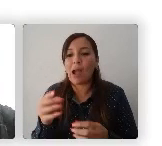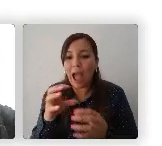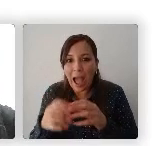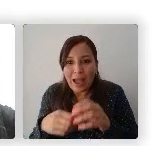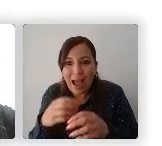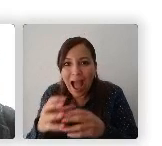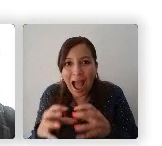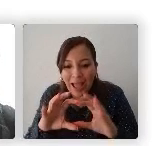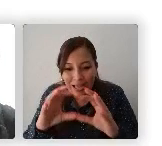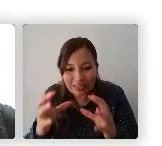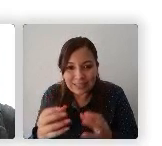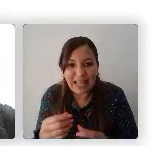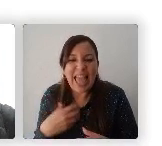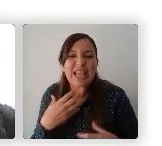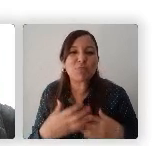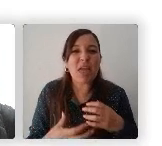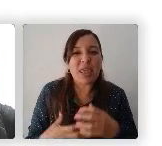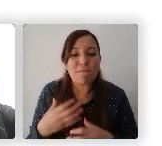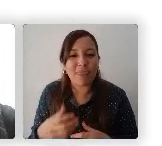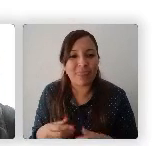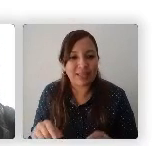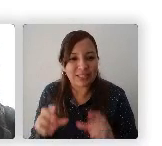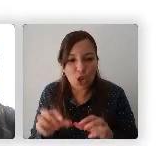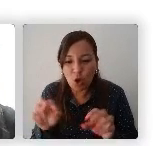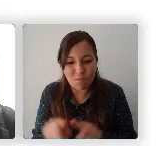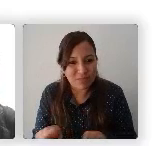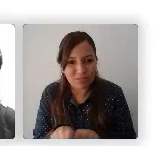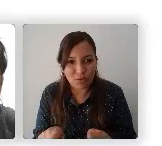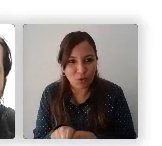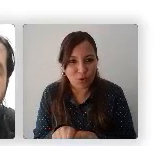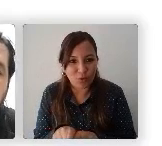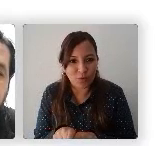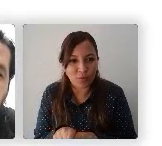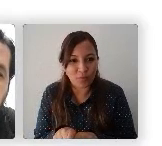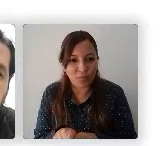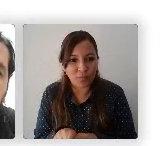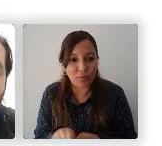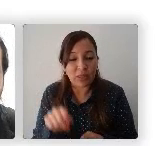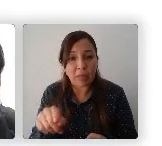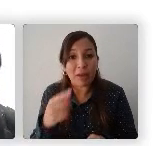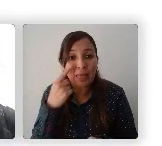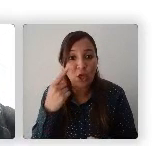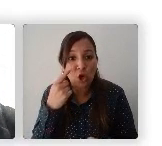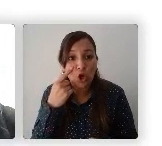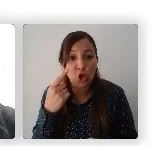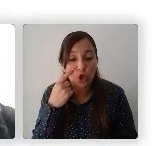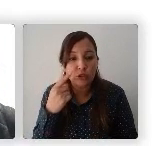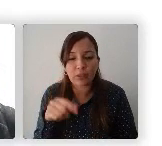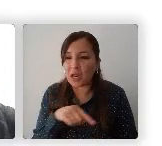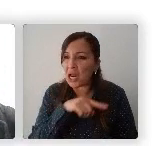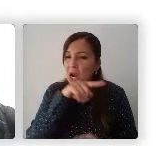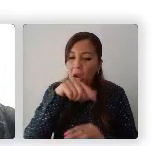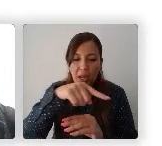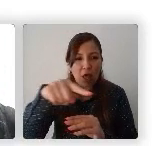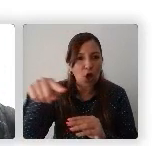incas vivientes, ¿no? Las raíces incas, que ellos tienen raíces incas, y que te permiten poder conocer, hacer un recorrido por el templo